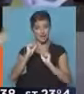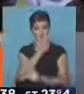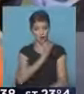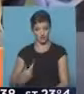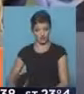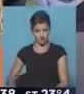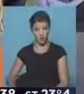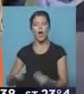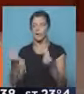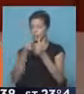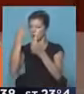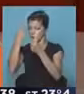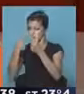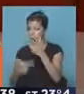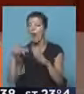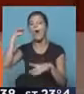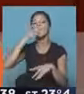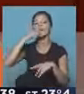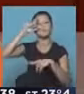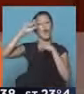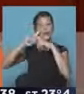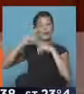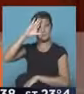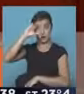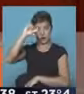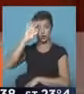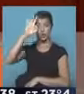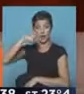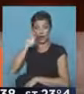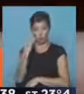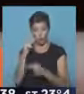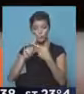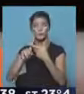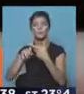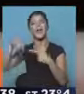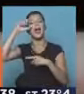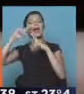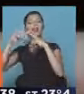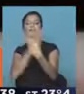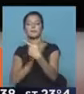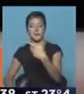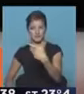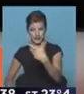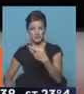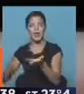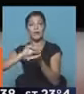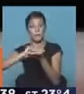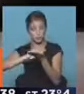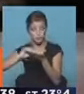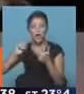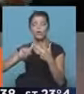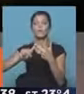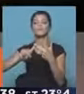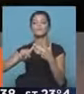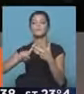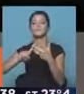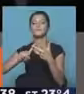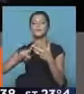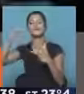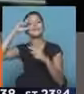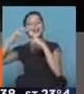serie de nombres que van desde el ex embajador en naciones unidas john bolton el ex presidente de la cámara baja newt gingrich y el